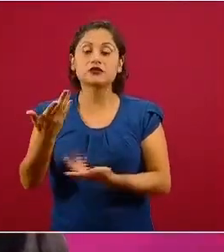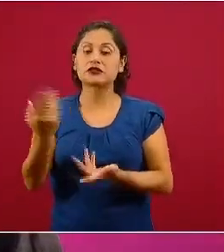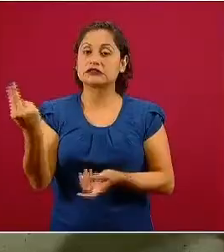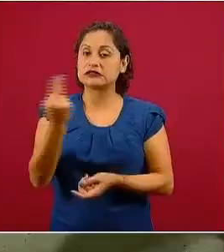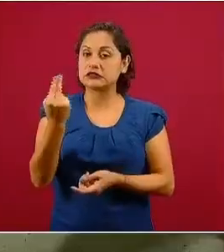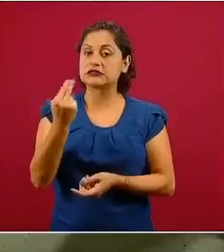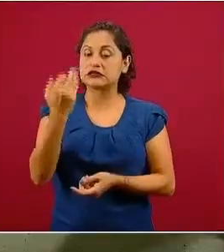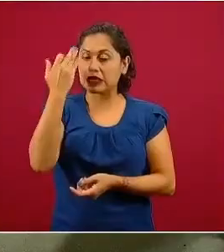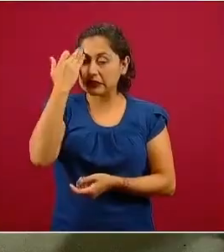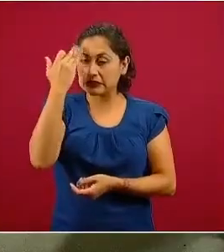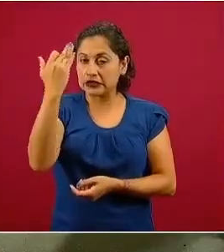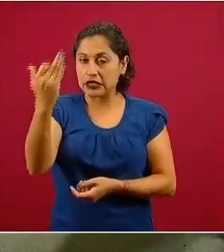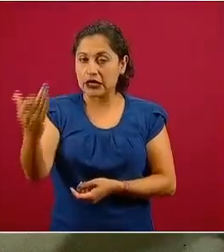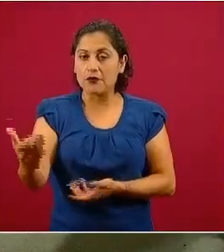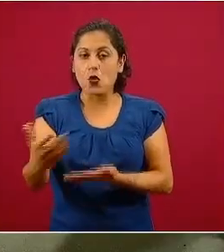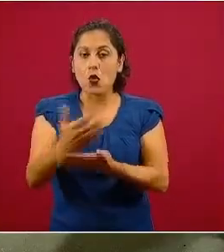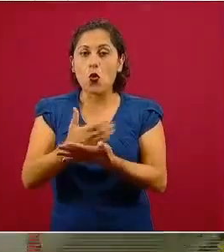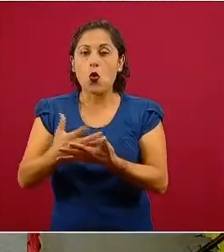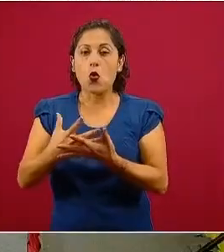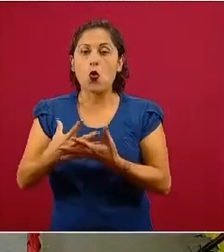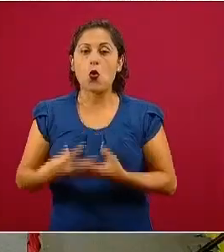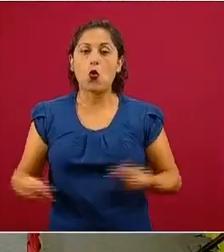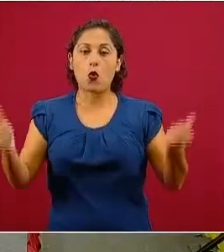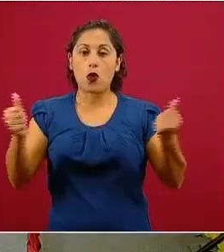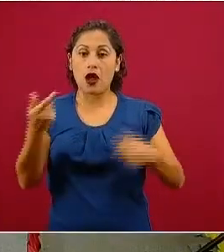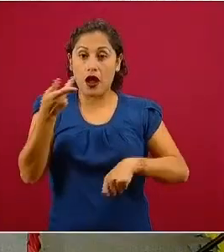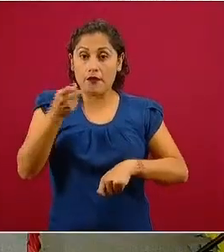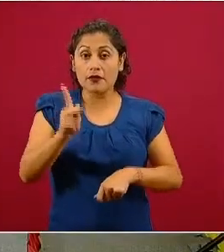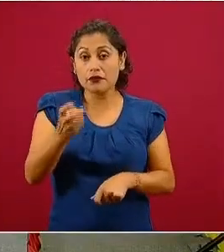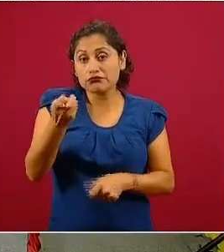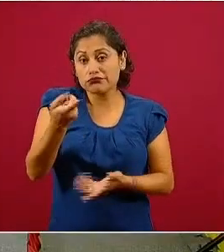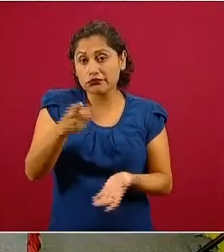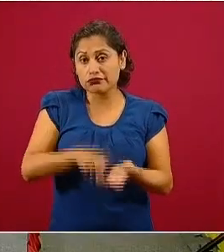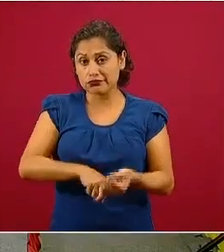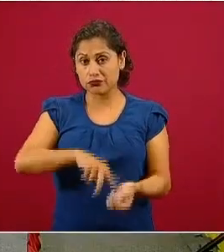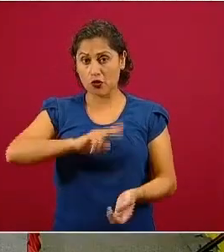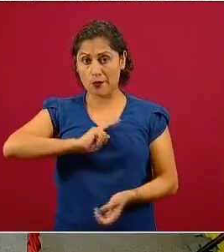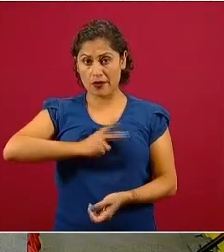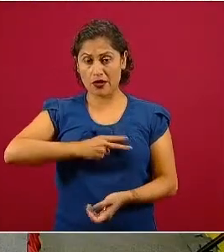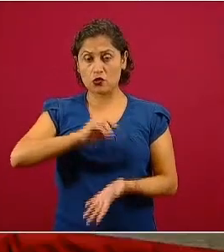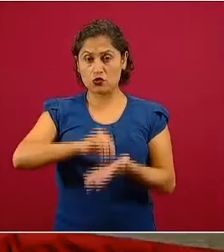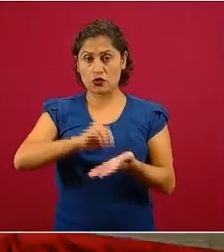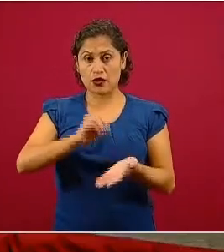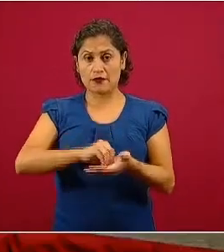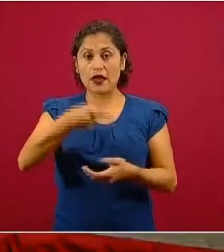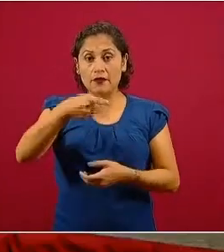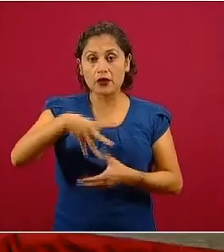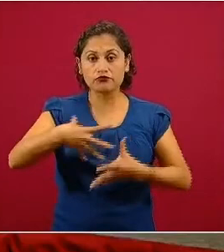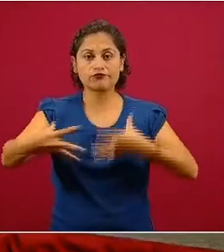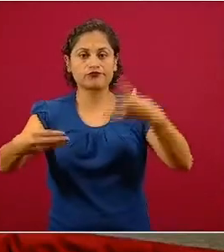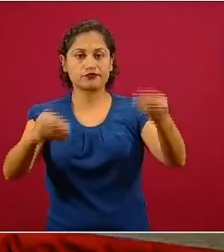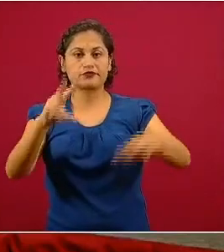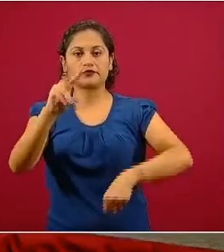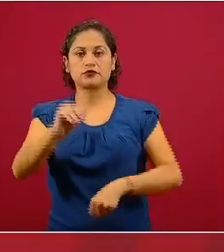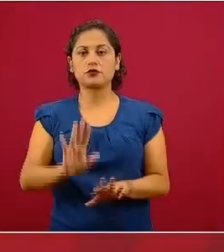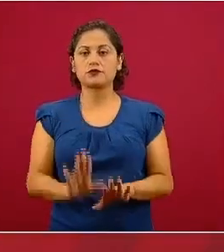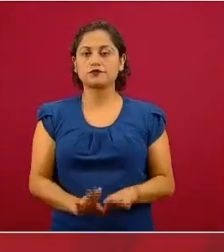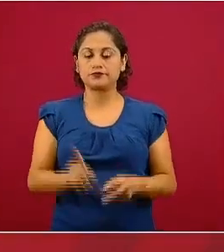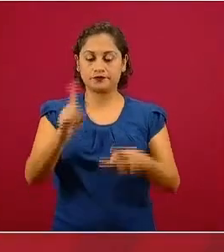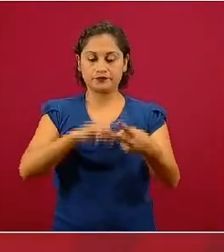virus permanezca viable. Sobre lo segundo, sí, definitivamente la educación nutricional es una de